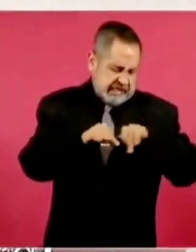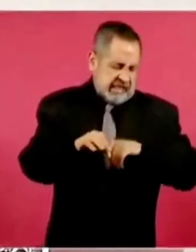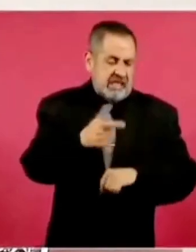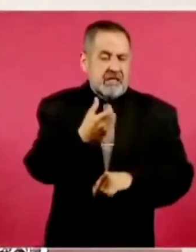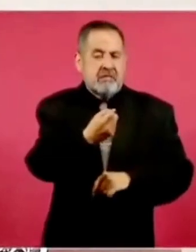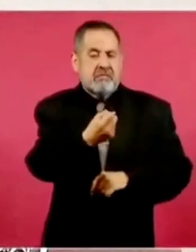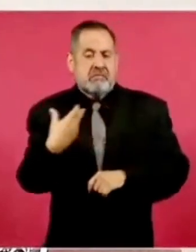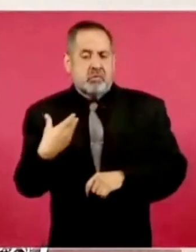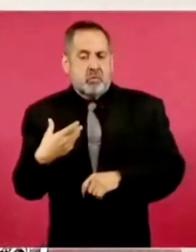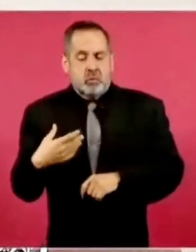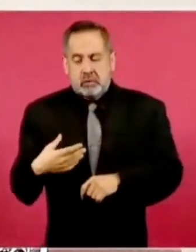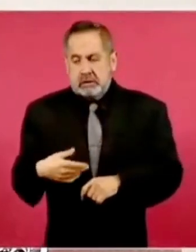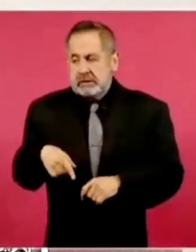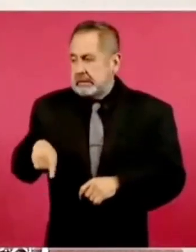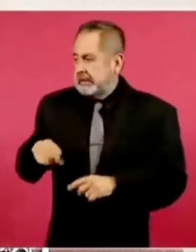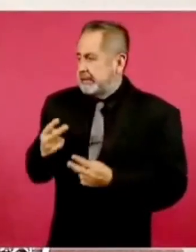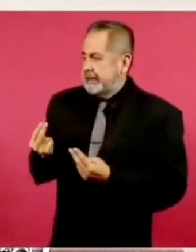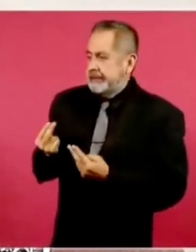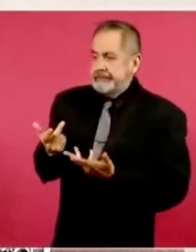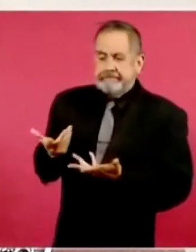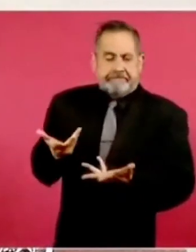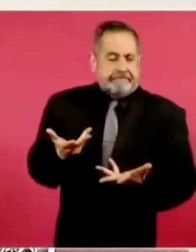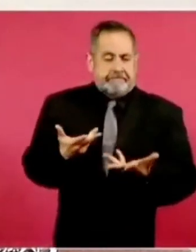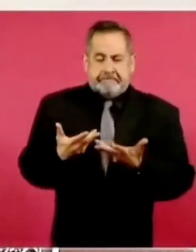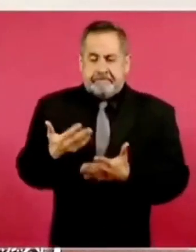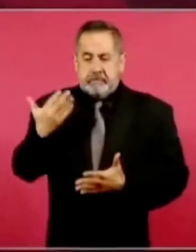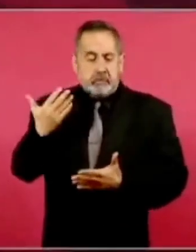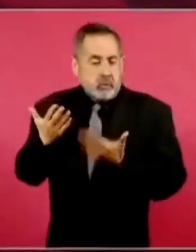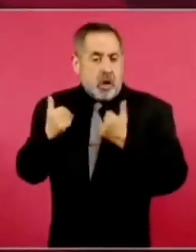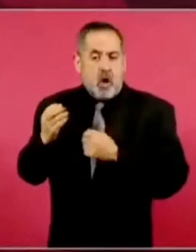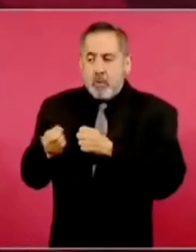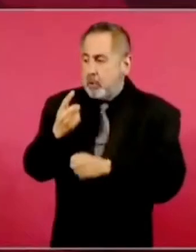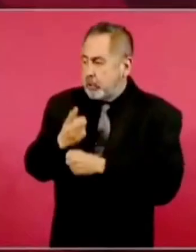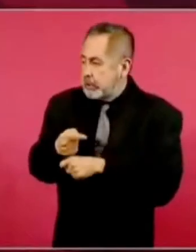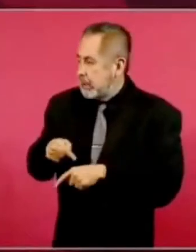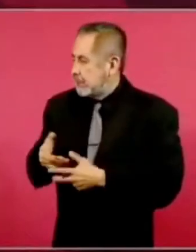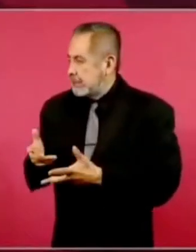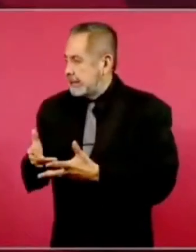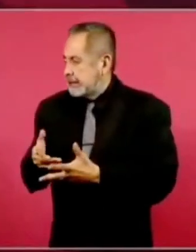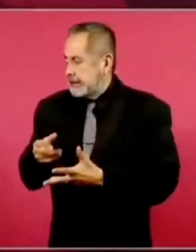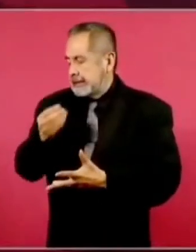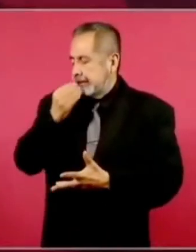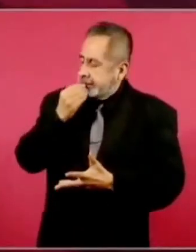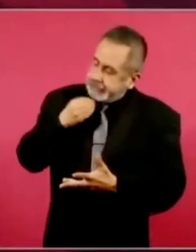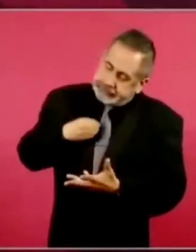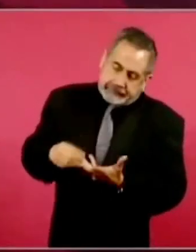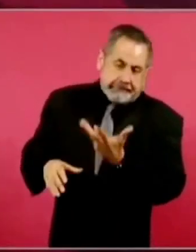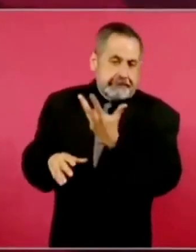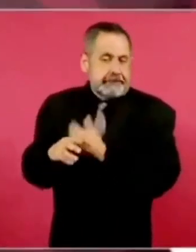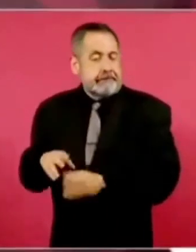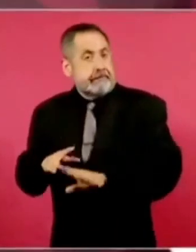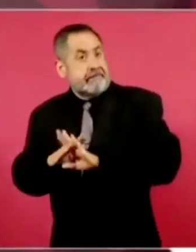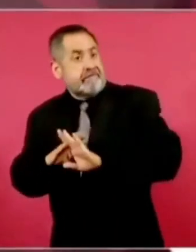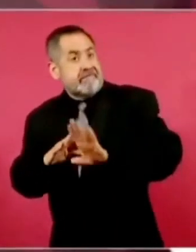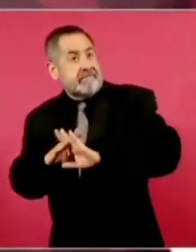que por necesidad y por falta de oportunidades se tuvieron que ir a buscarse a la vida a Estados Unidos.